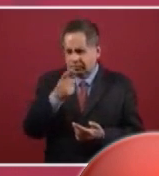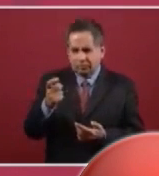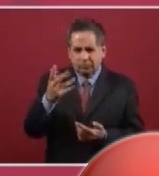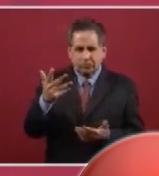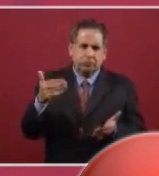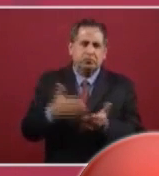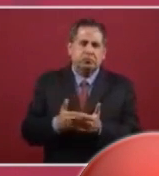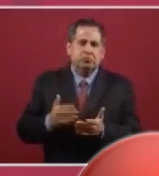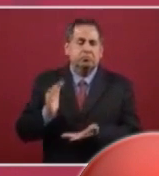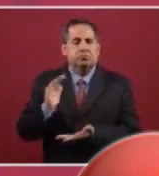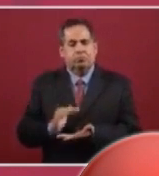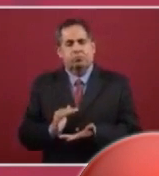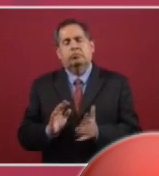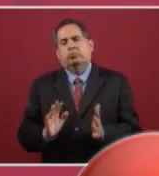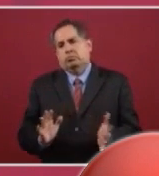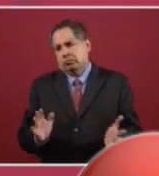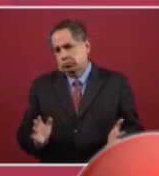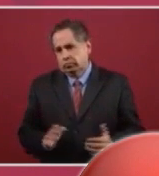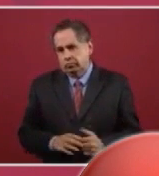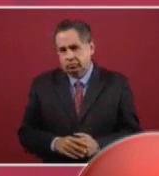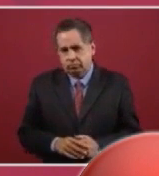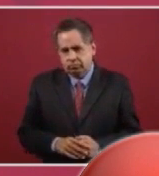150 mil